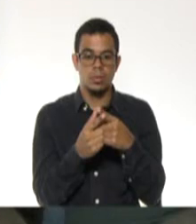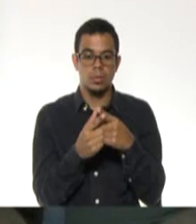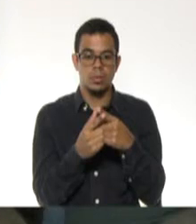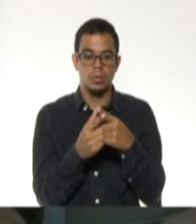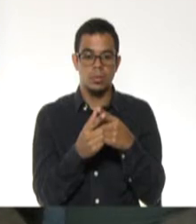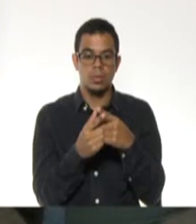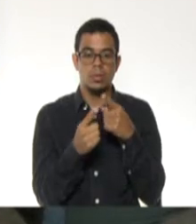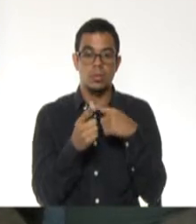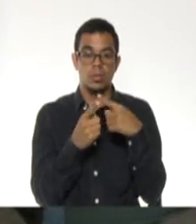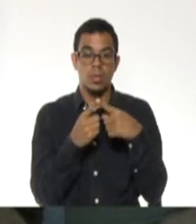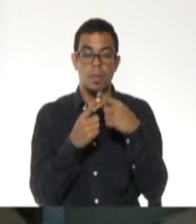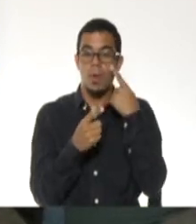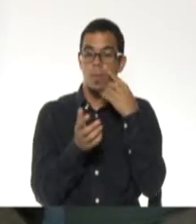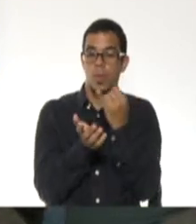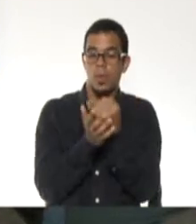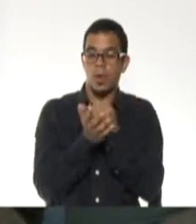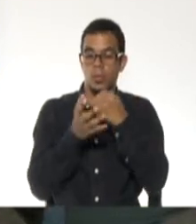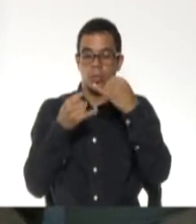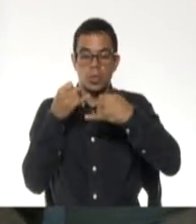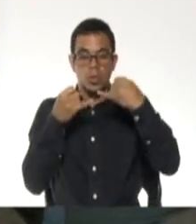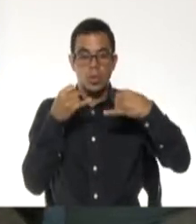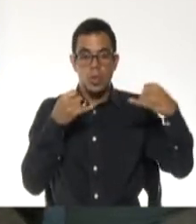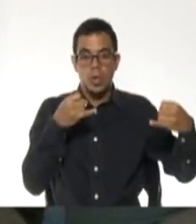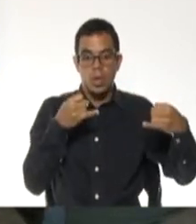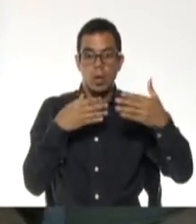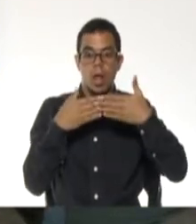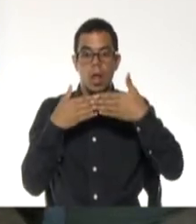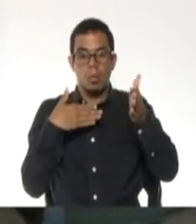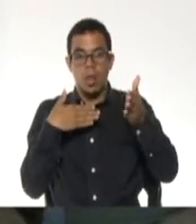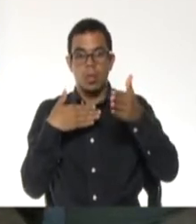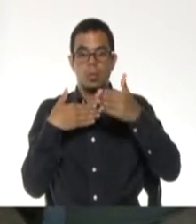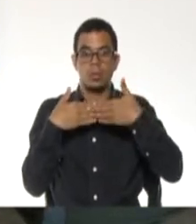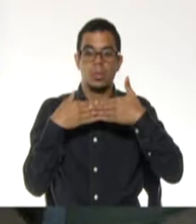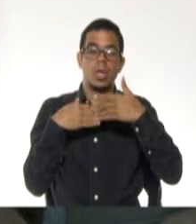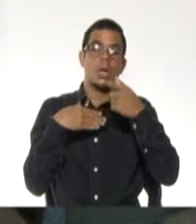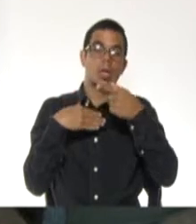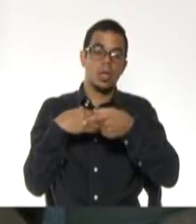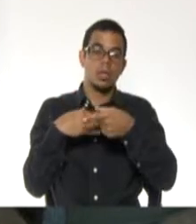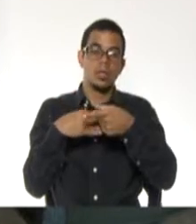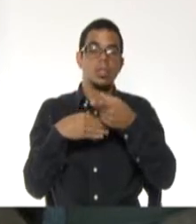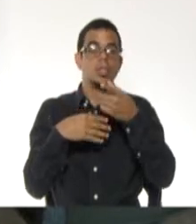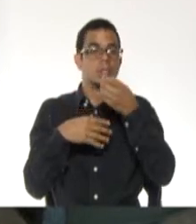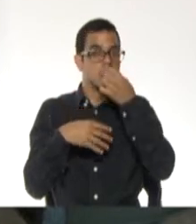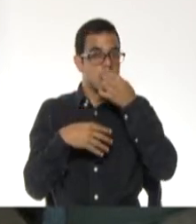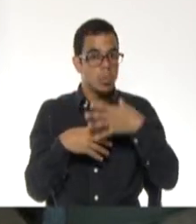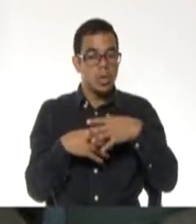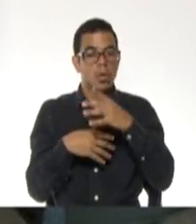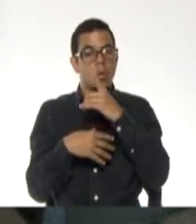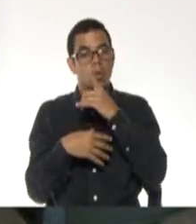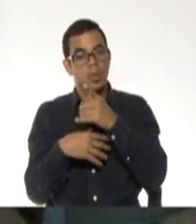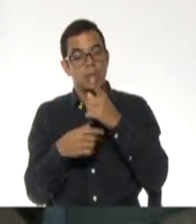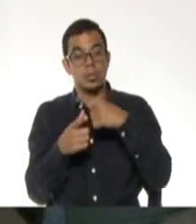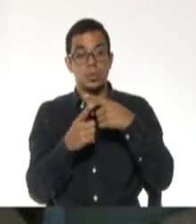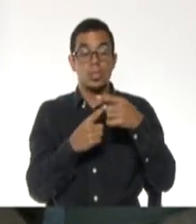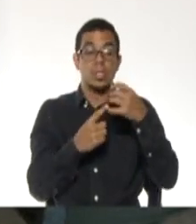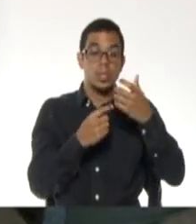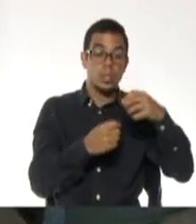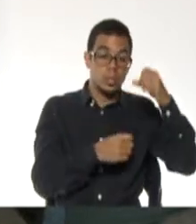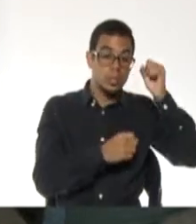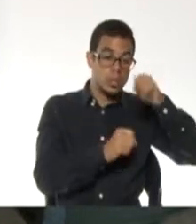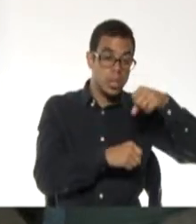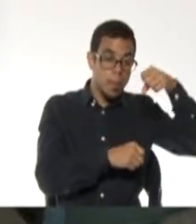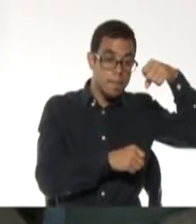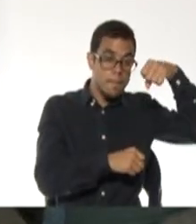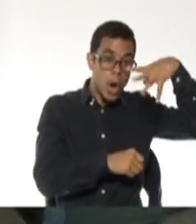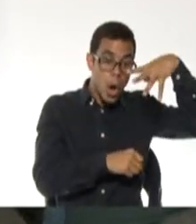está bueno porque el circuito cierra y una señal lumínica me dice que sí. Si lo coloco en el otro